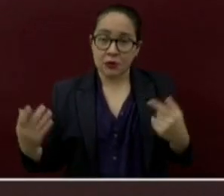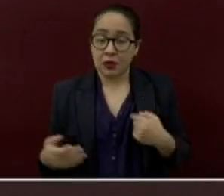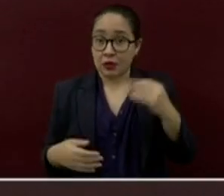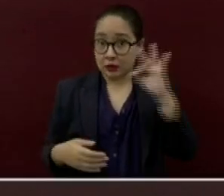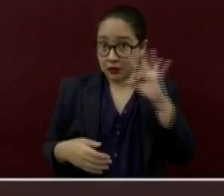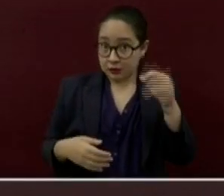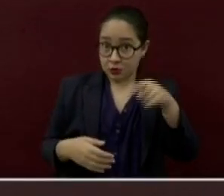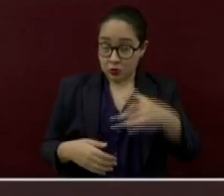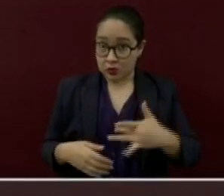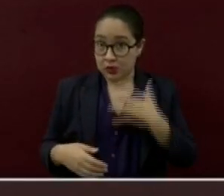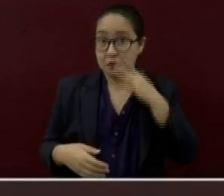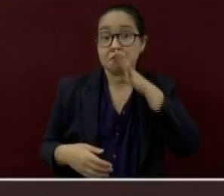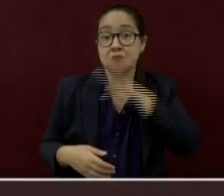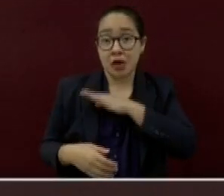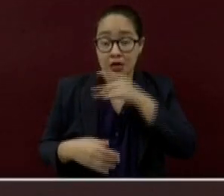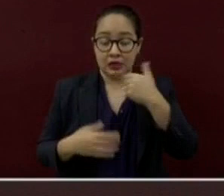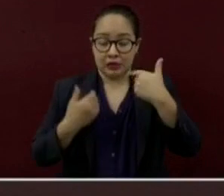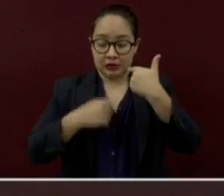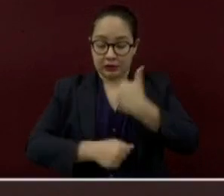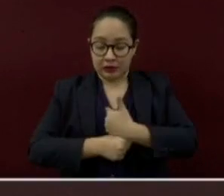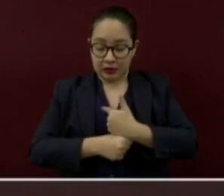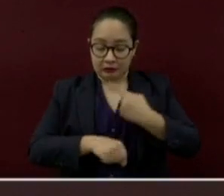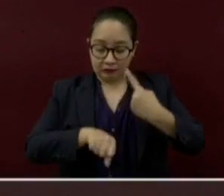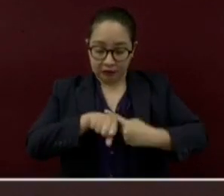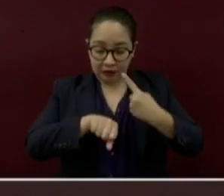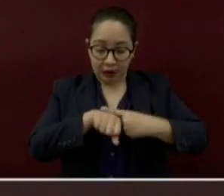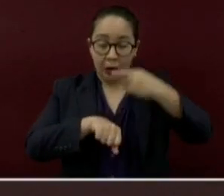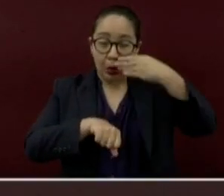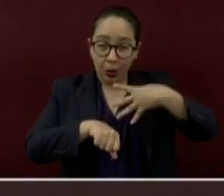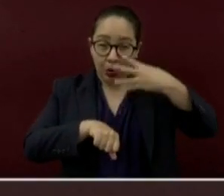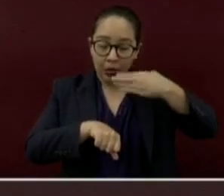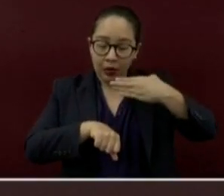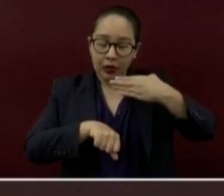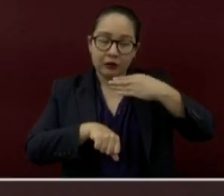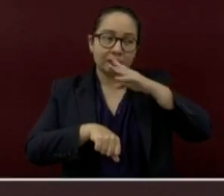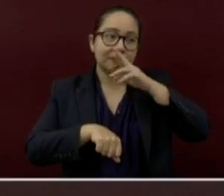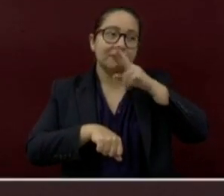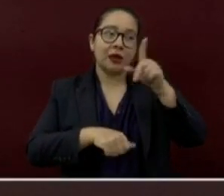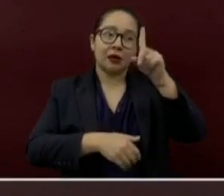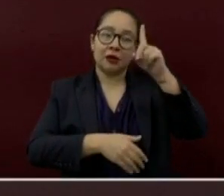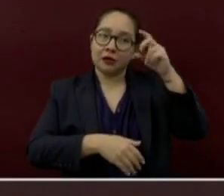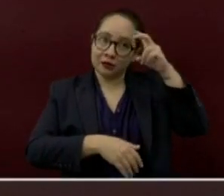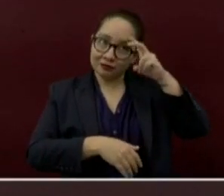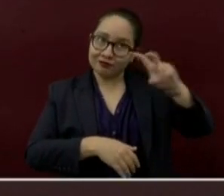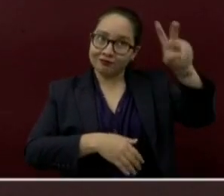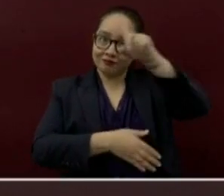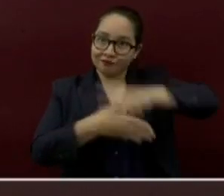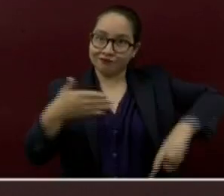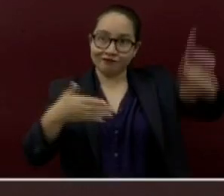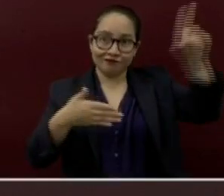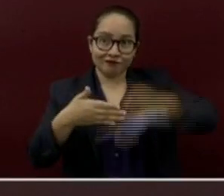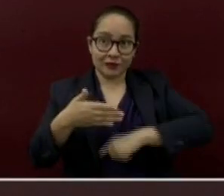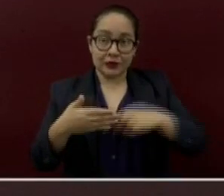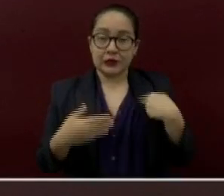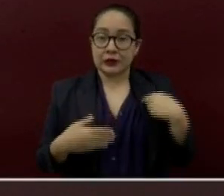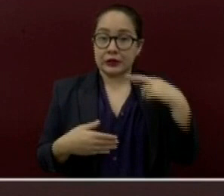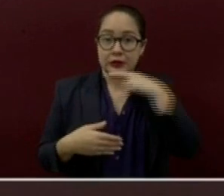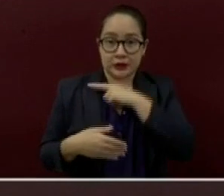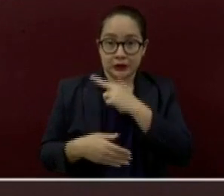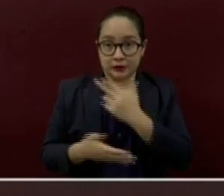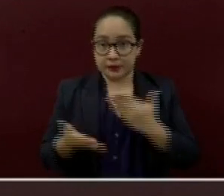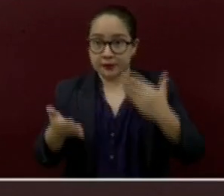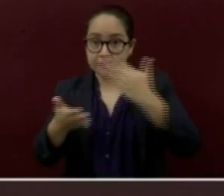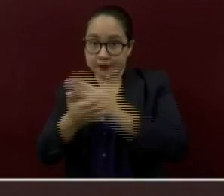si presenta sintomatología de enfermedad respiratoria y solicite atención médica